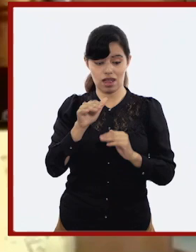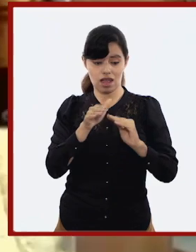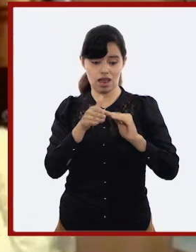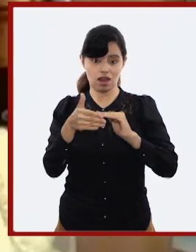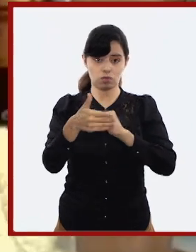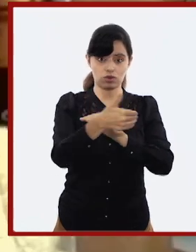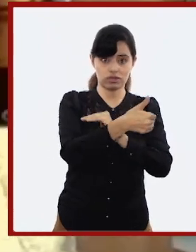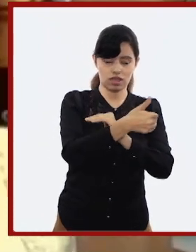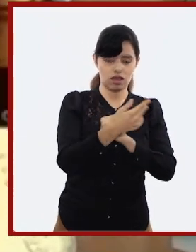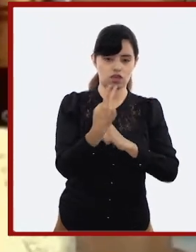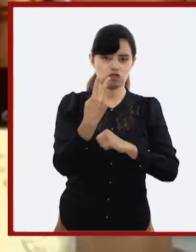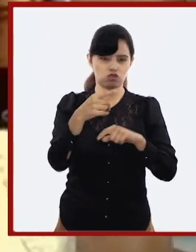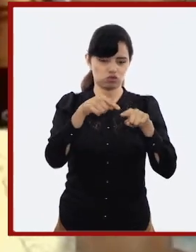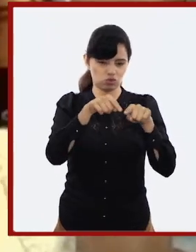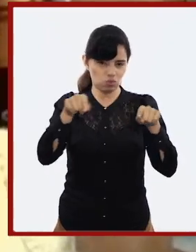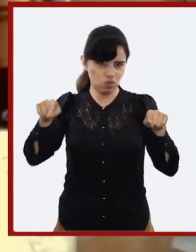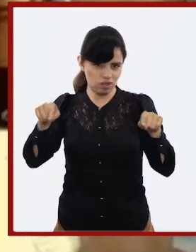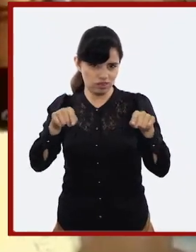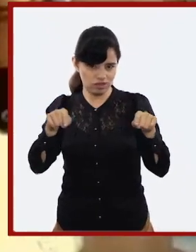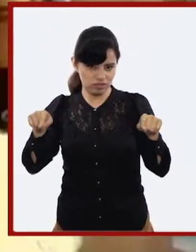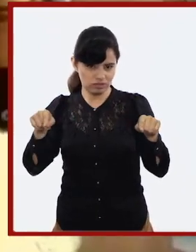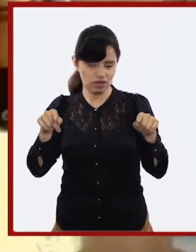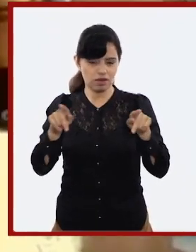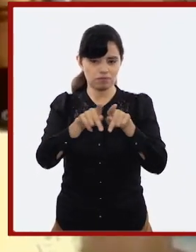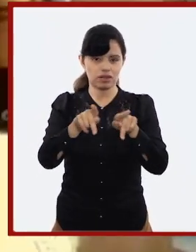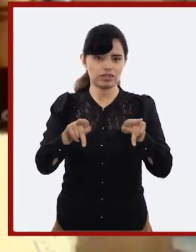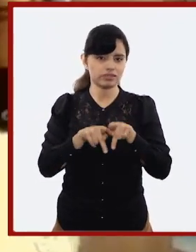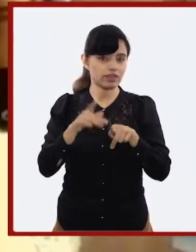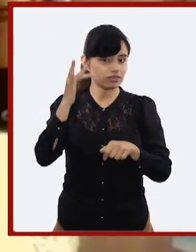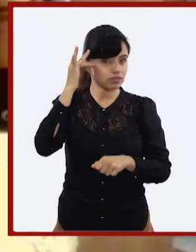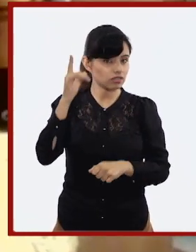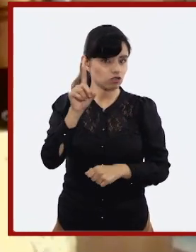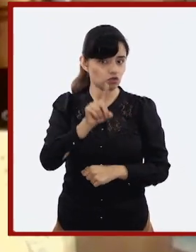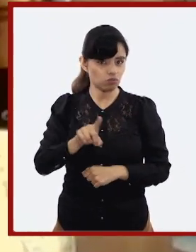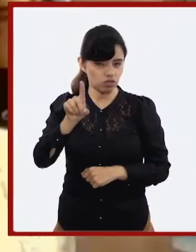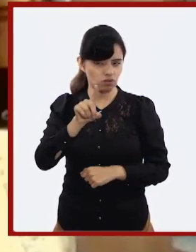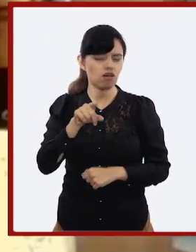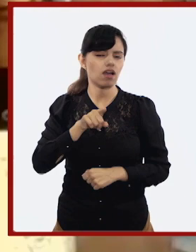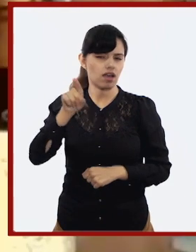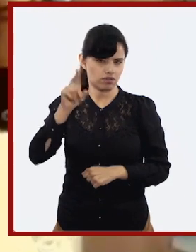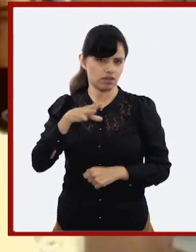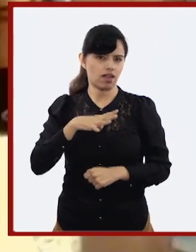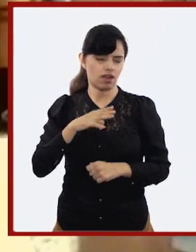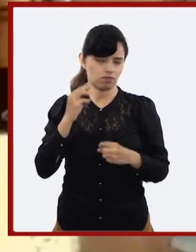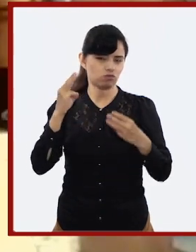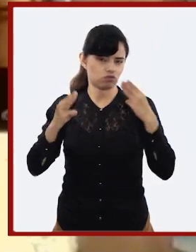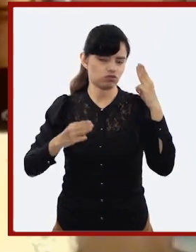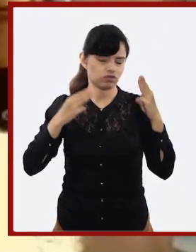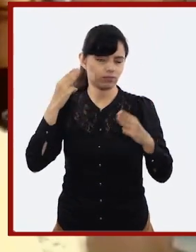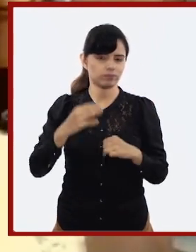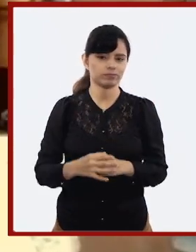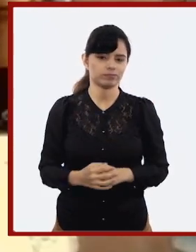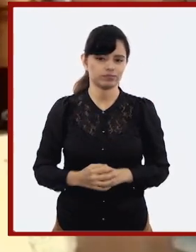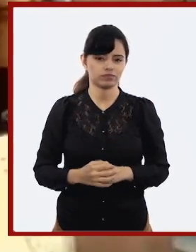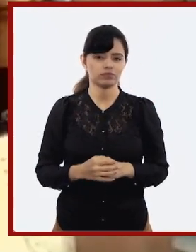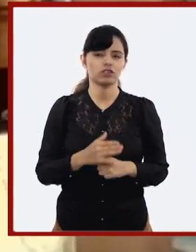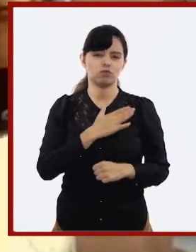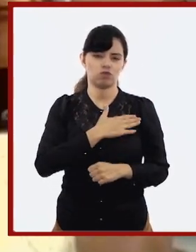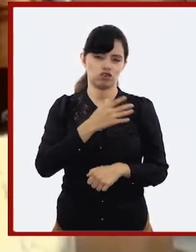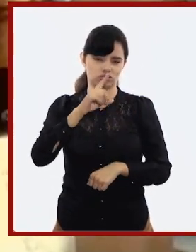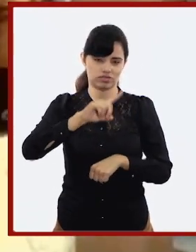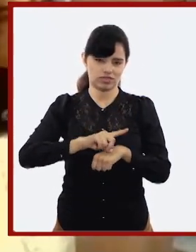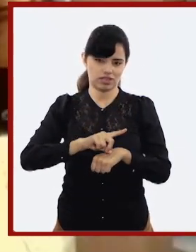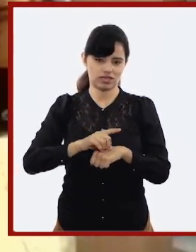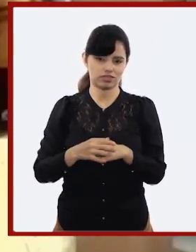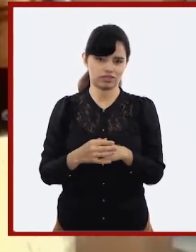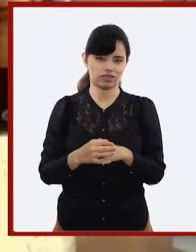2 cuadras de la Plaza de Santo Domingo en el centro histórico de nuestra ciudad. Muy buenos días y allá